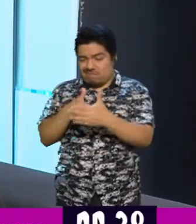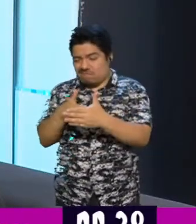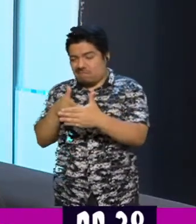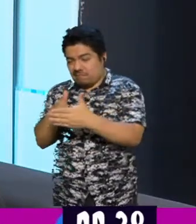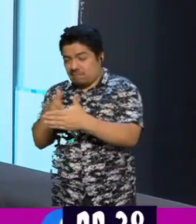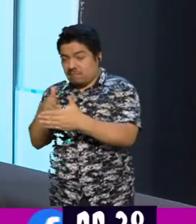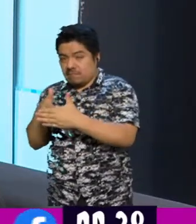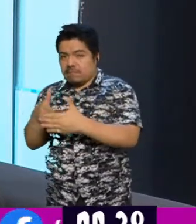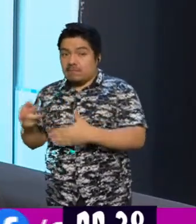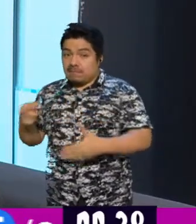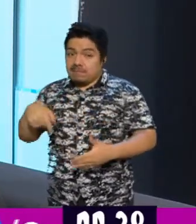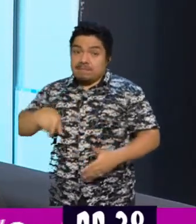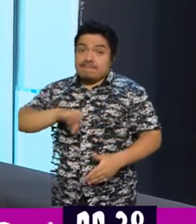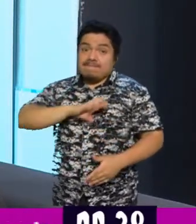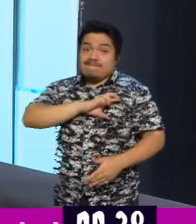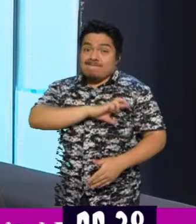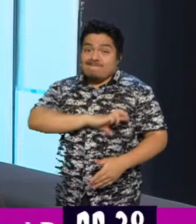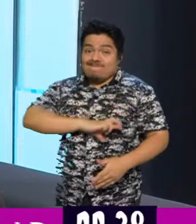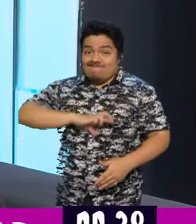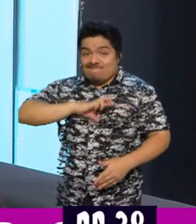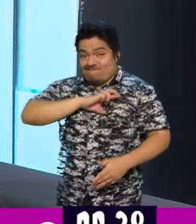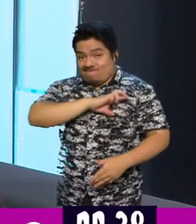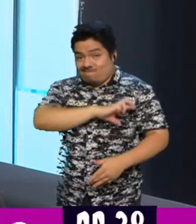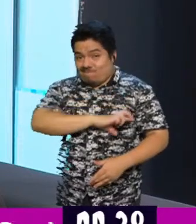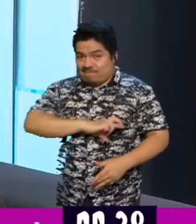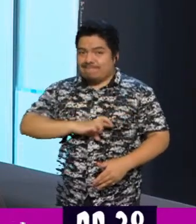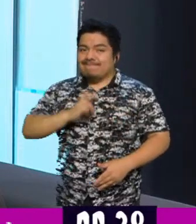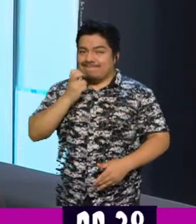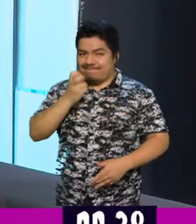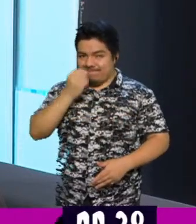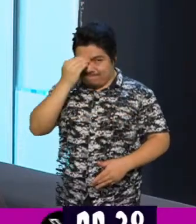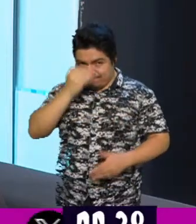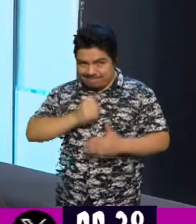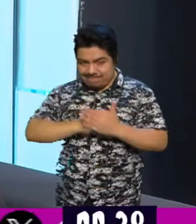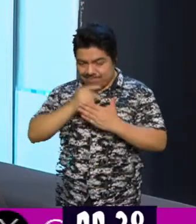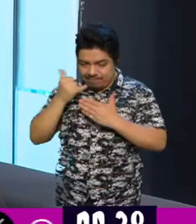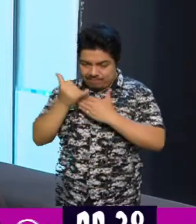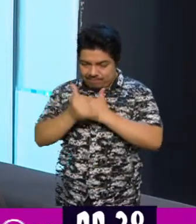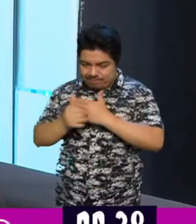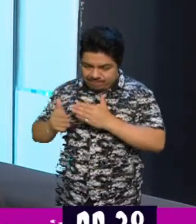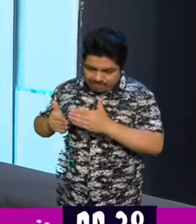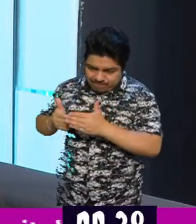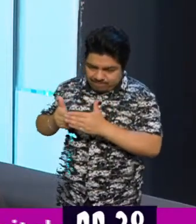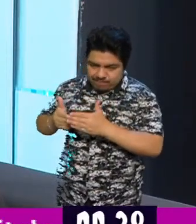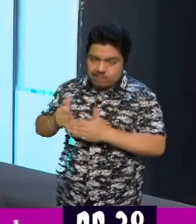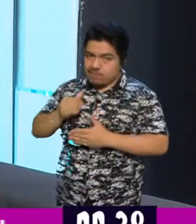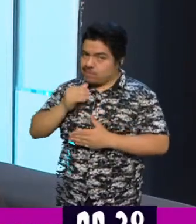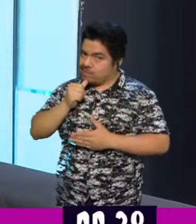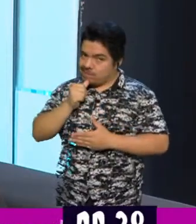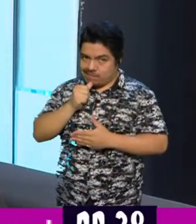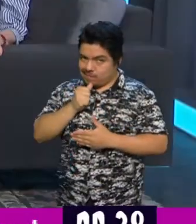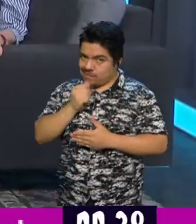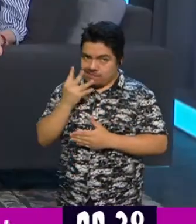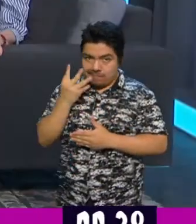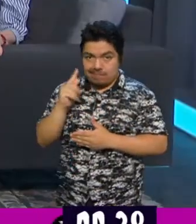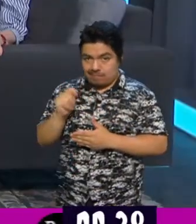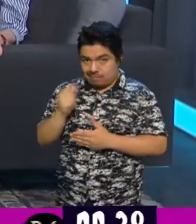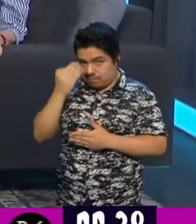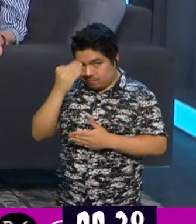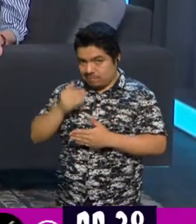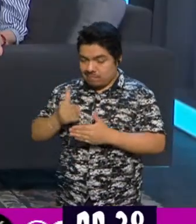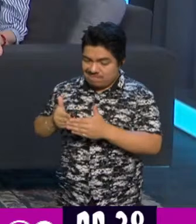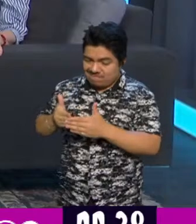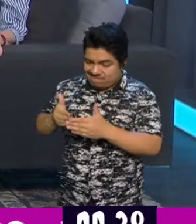mucho rencor por parte de la oposición para llevar adelante el segundo piso de la transformación que se ha planteado, ¿no? En